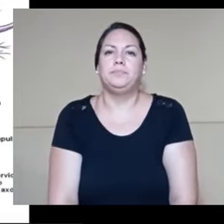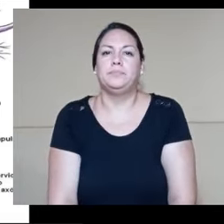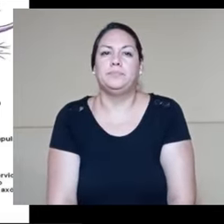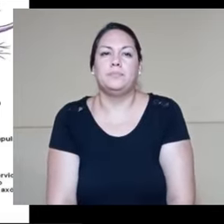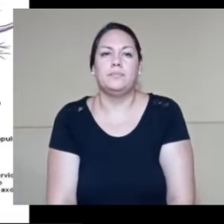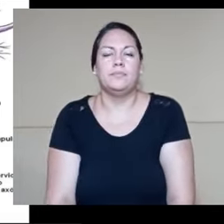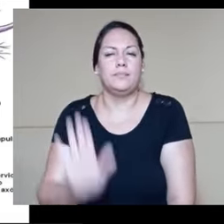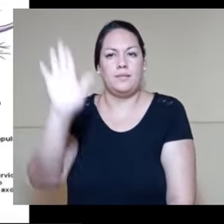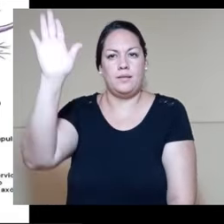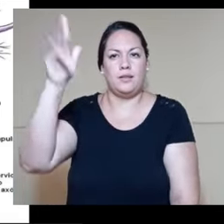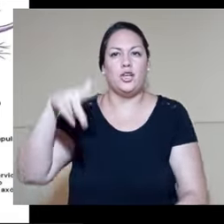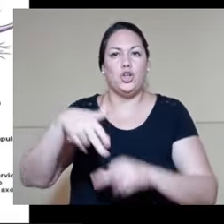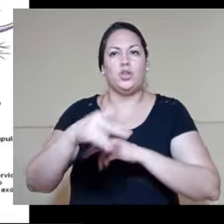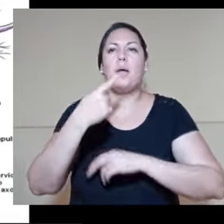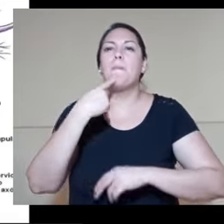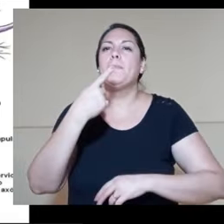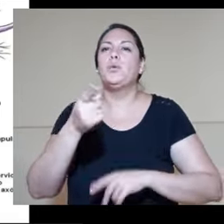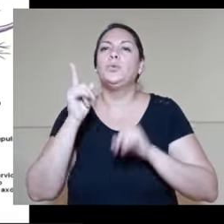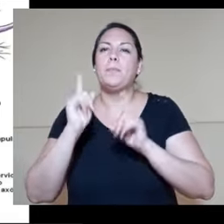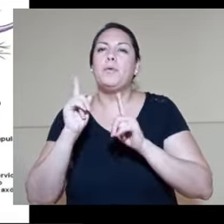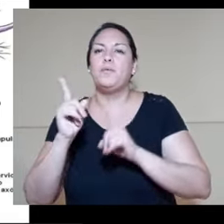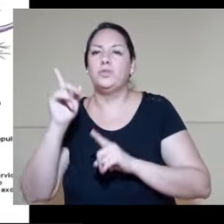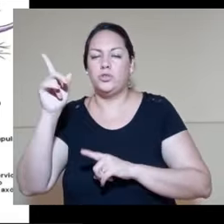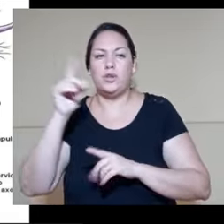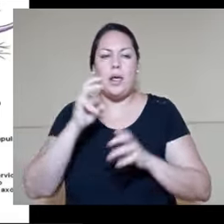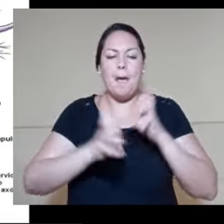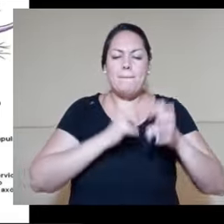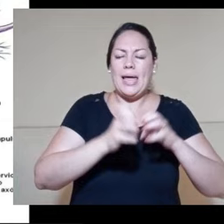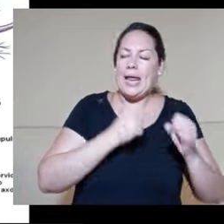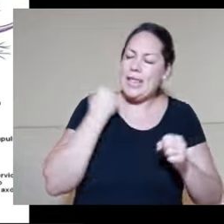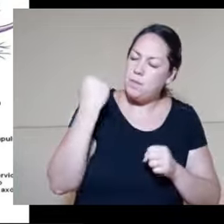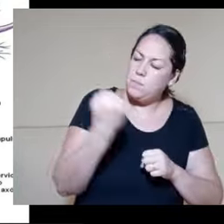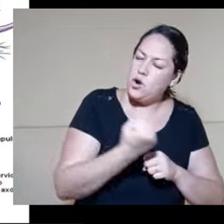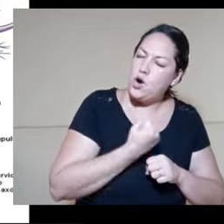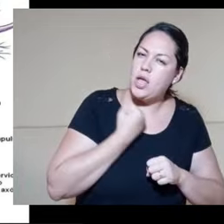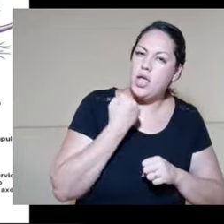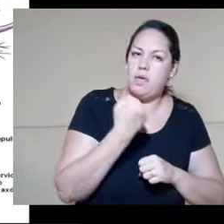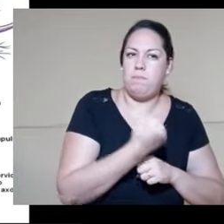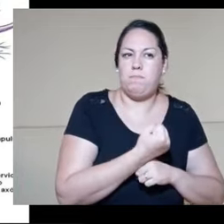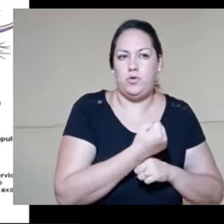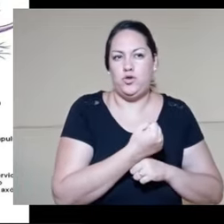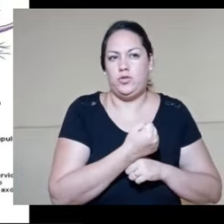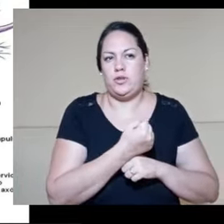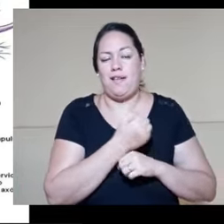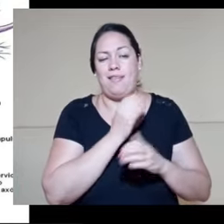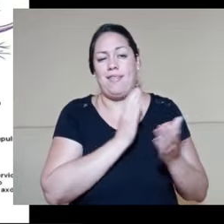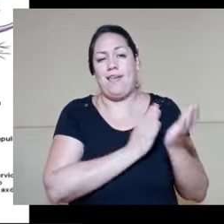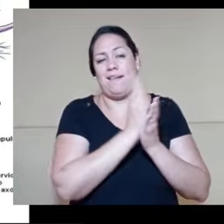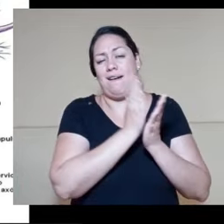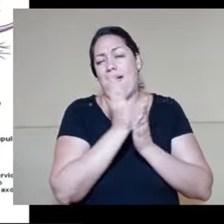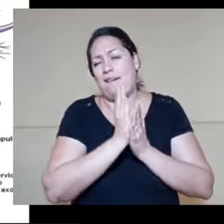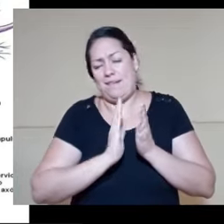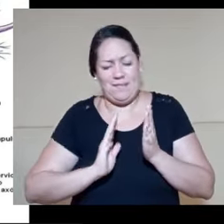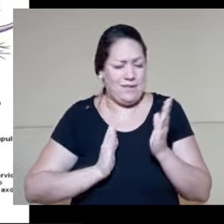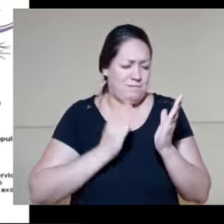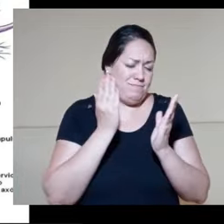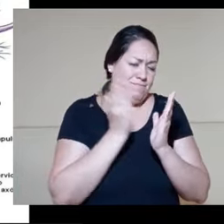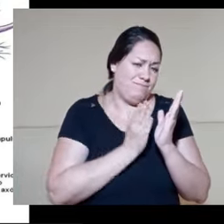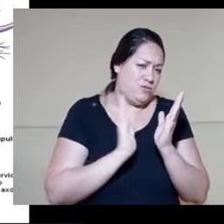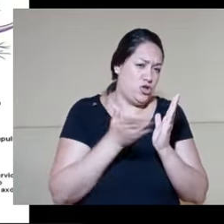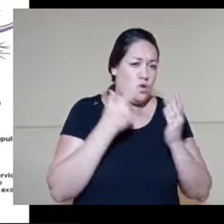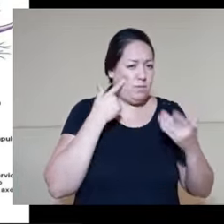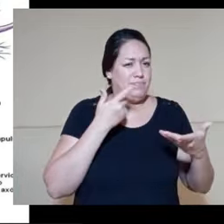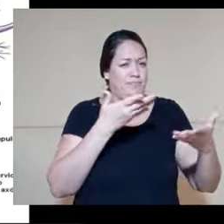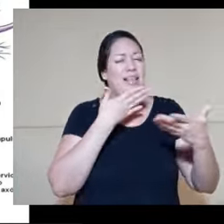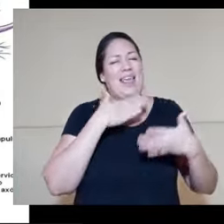Sí, profe. Sí, profe. Por eso ¿Profe? es importante que ustedes entiendan este mecanismo, porque desde ahí podemos explicar todo lo que ustedes van a ver en